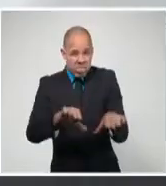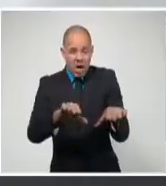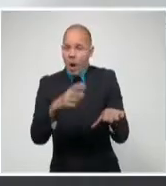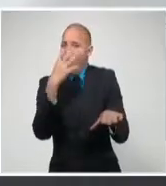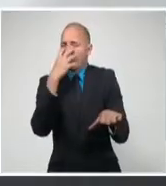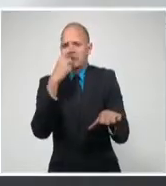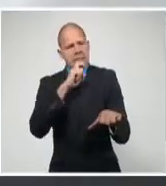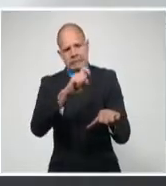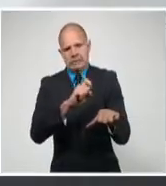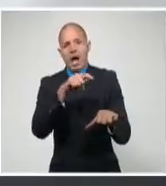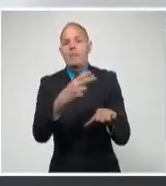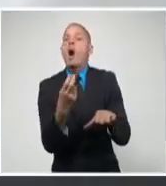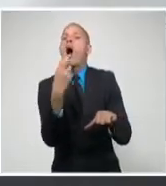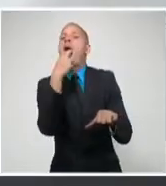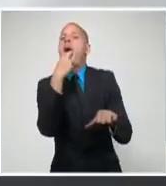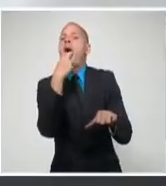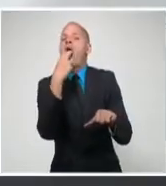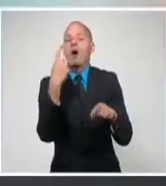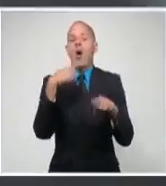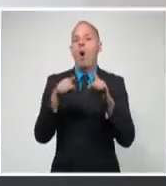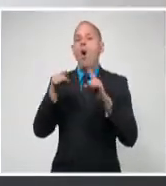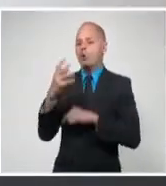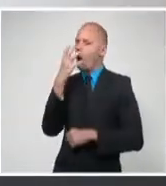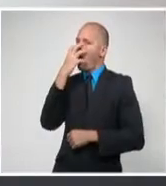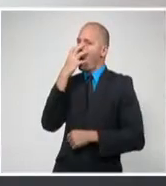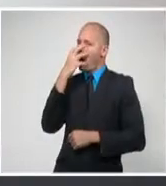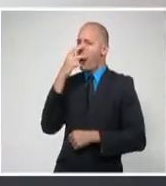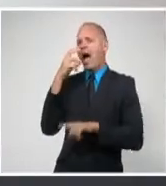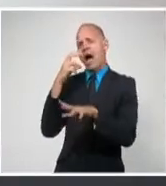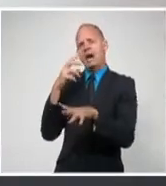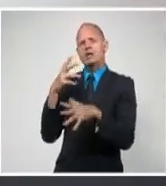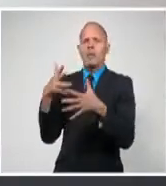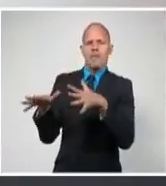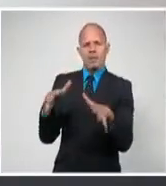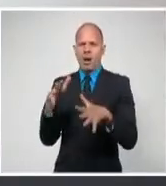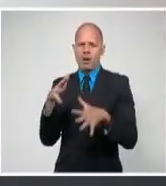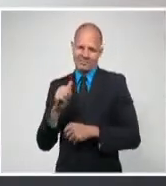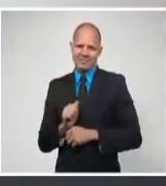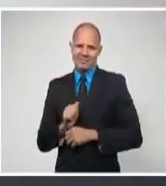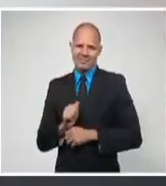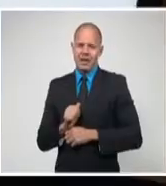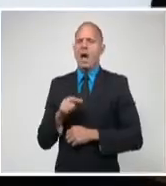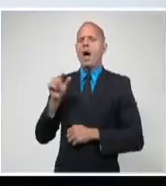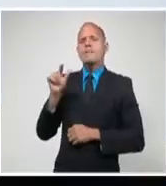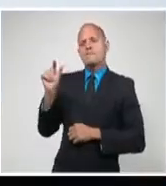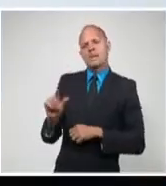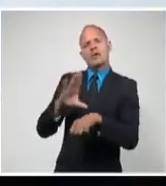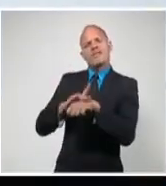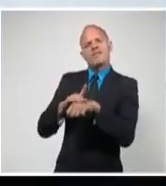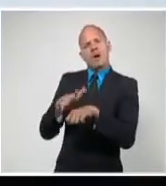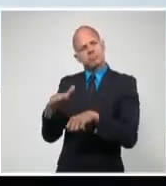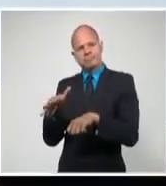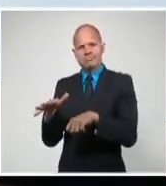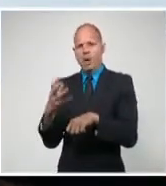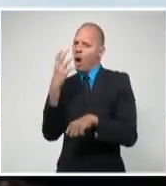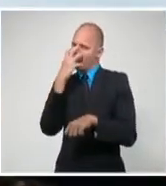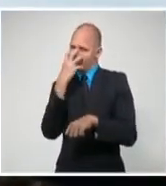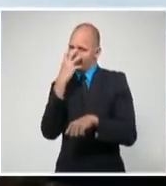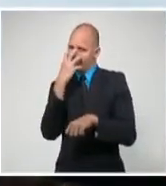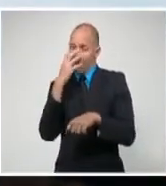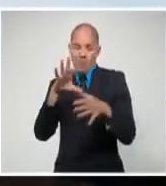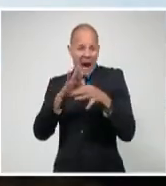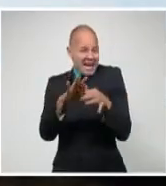otra variante son los no invasivos, útiles para asistir a personas con síntomas menos complejos. Para nosotros fue de gran ayuda